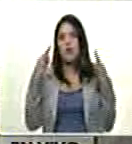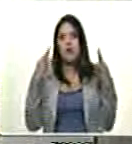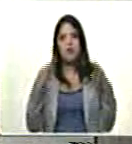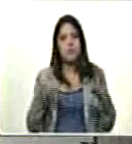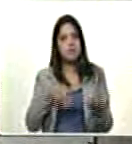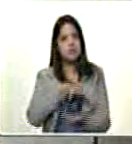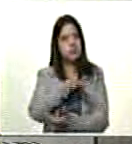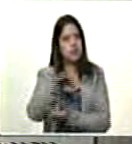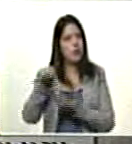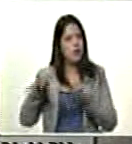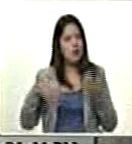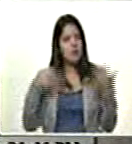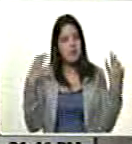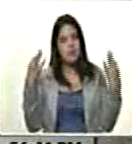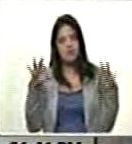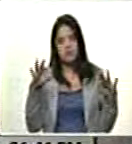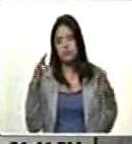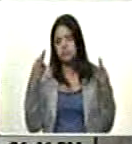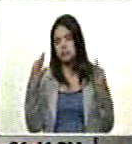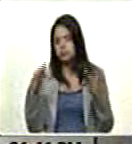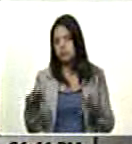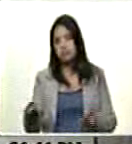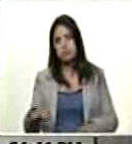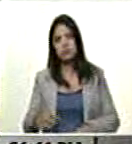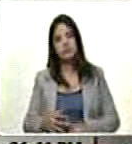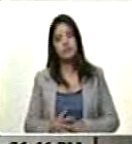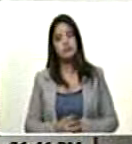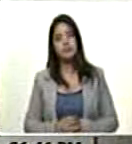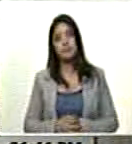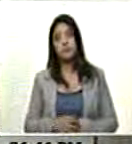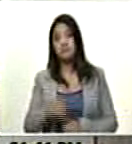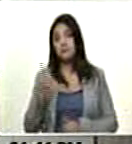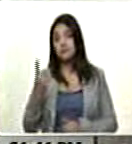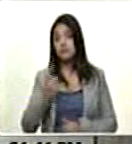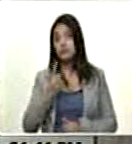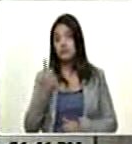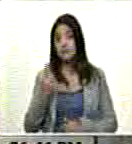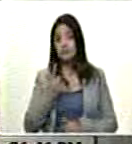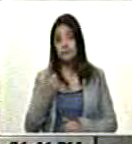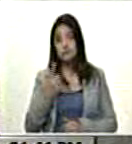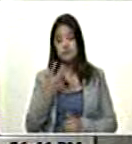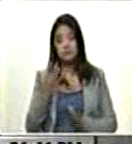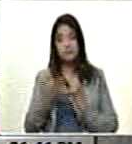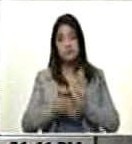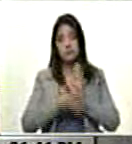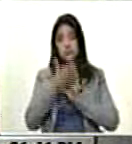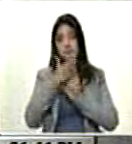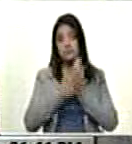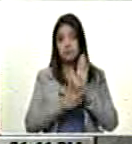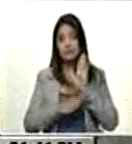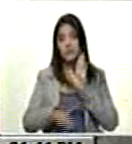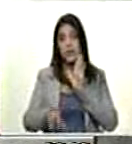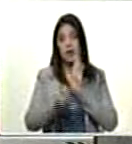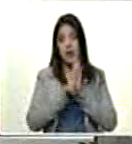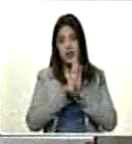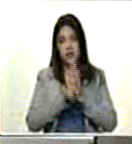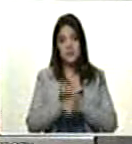de limitaciones, salvo las establecidas en la ley.